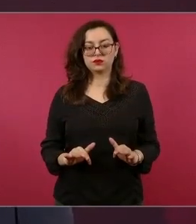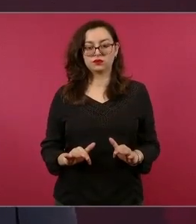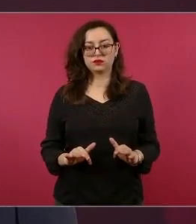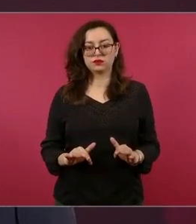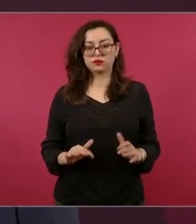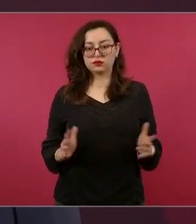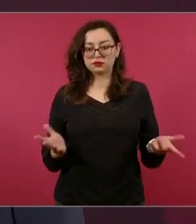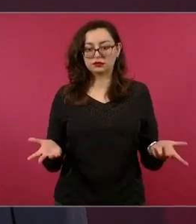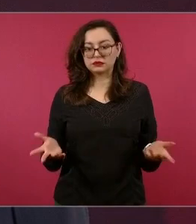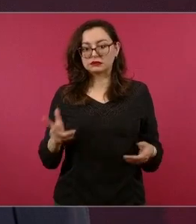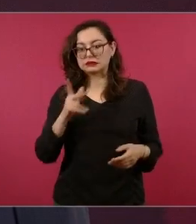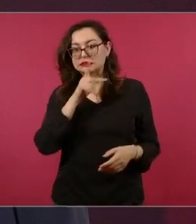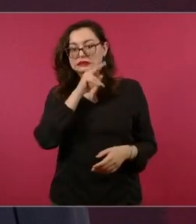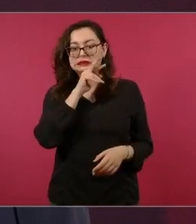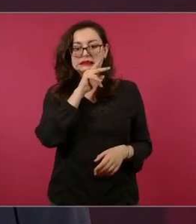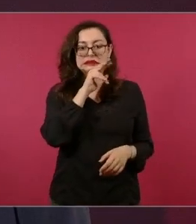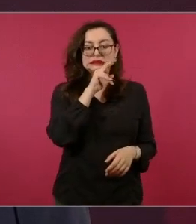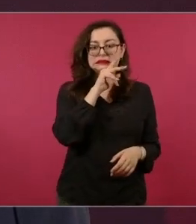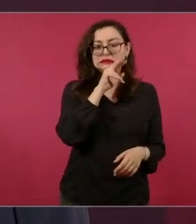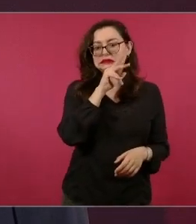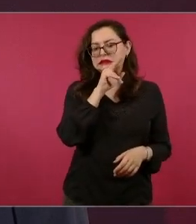que no se mortifique,